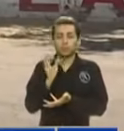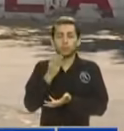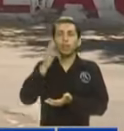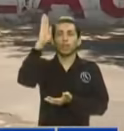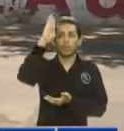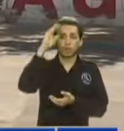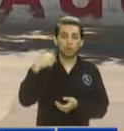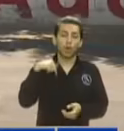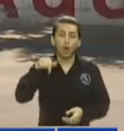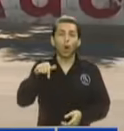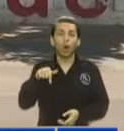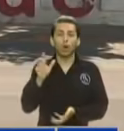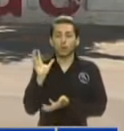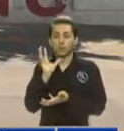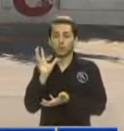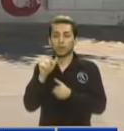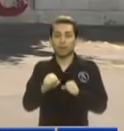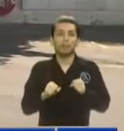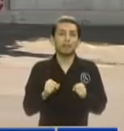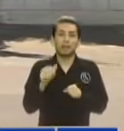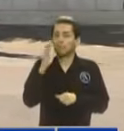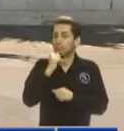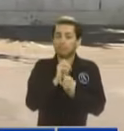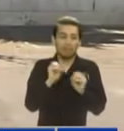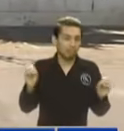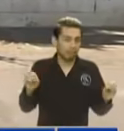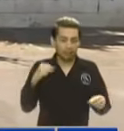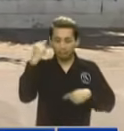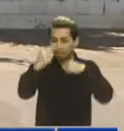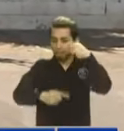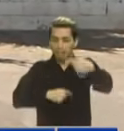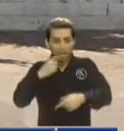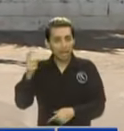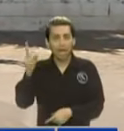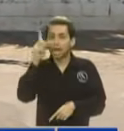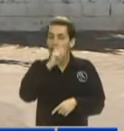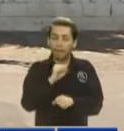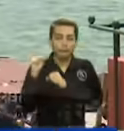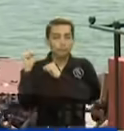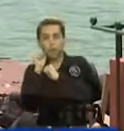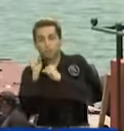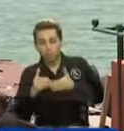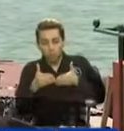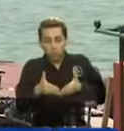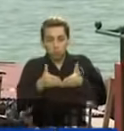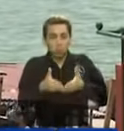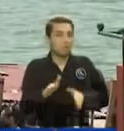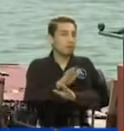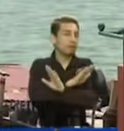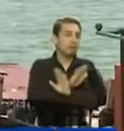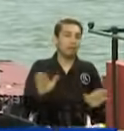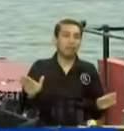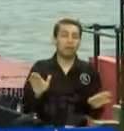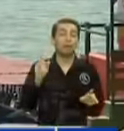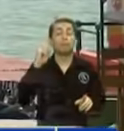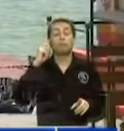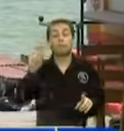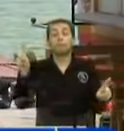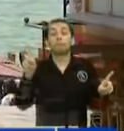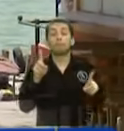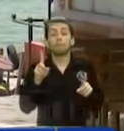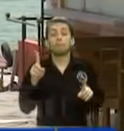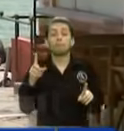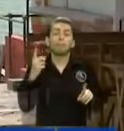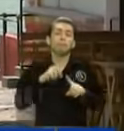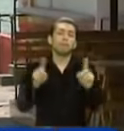hubo ni feria, no hay procesión acuática. Pero todo eso es por el bien de todos.